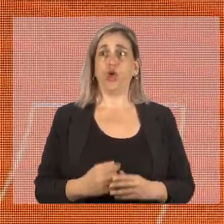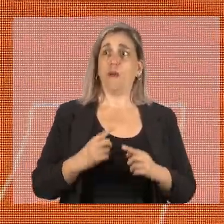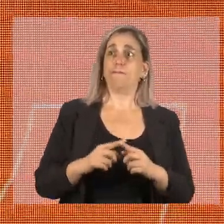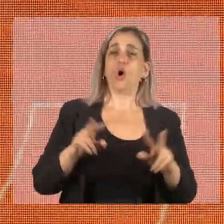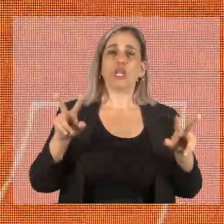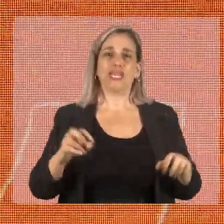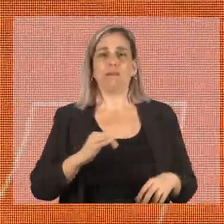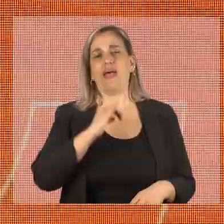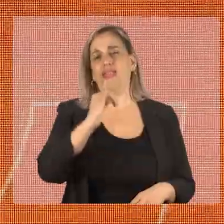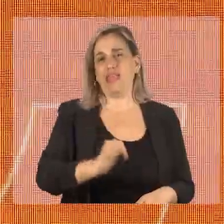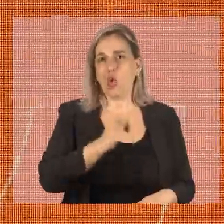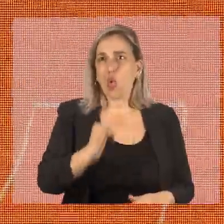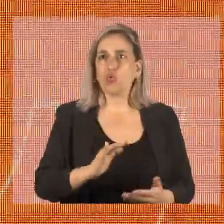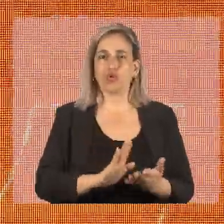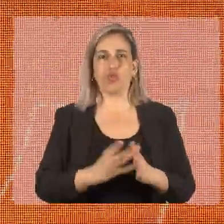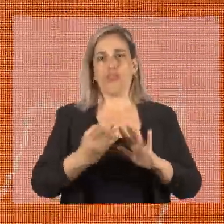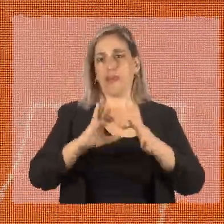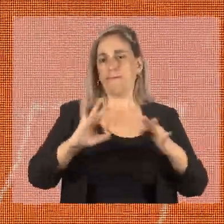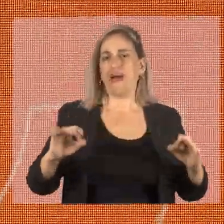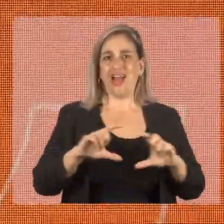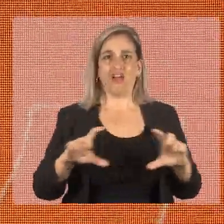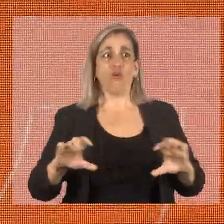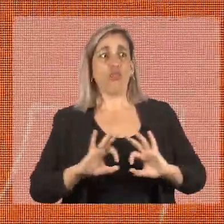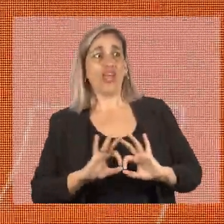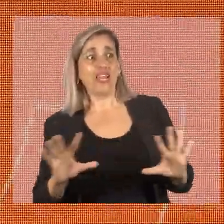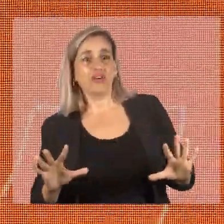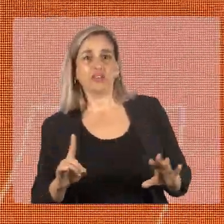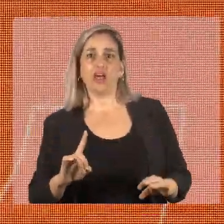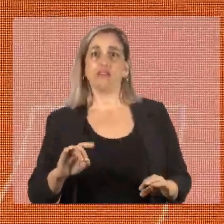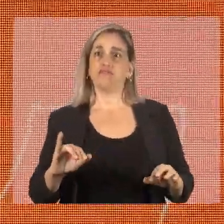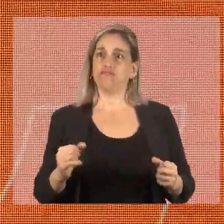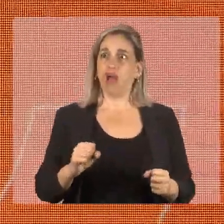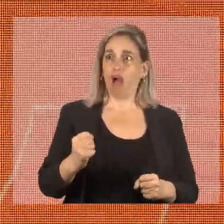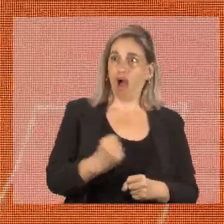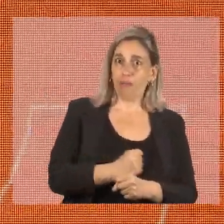por el tamiz del discurso donde están los párrafos de la libertad, se pasa ese